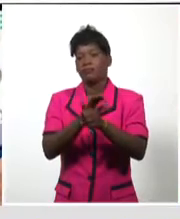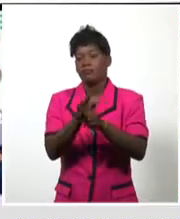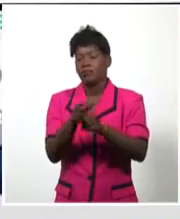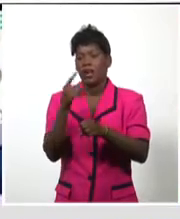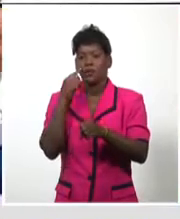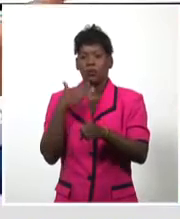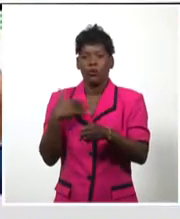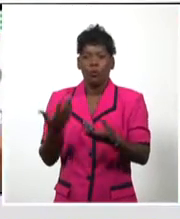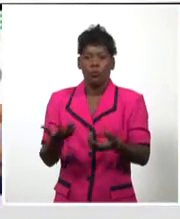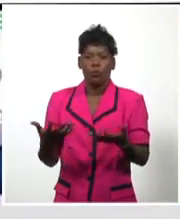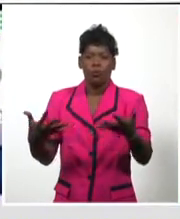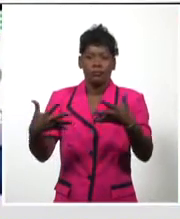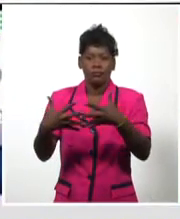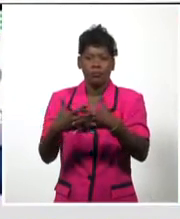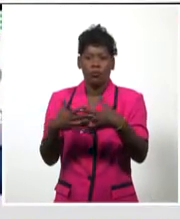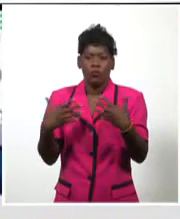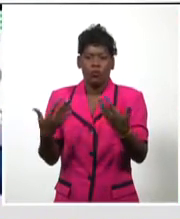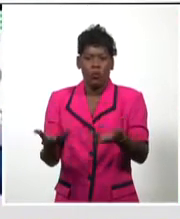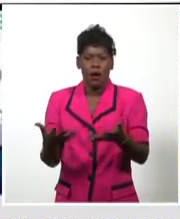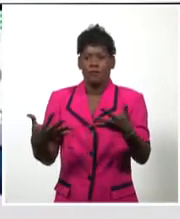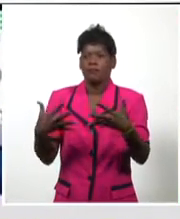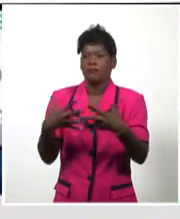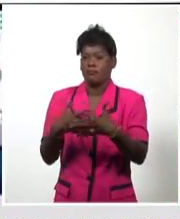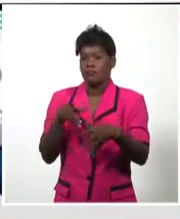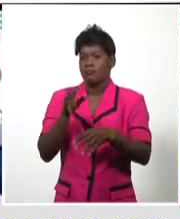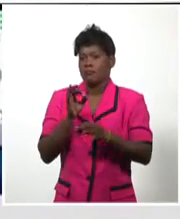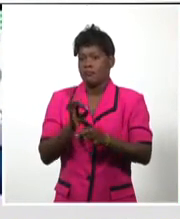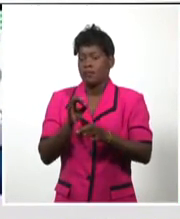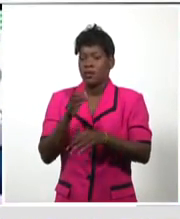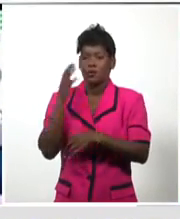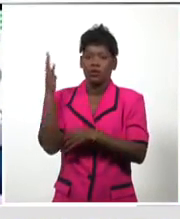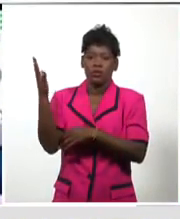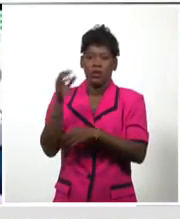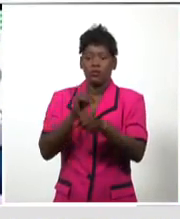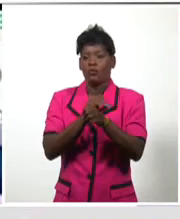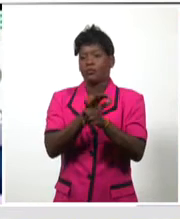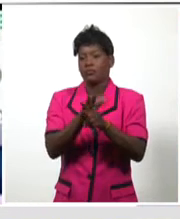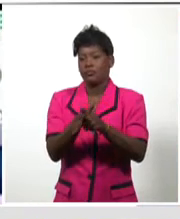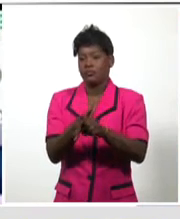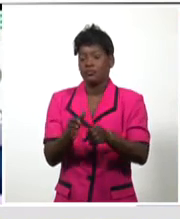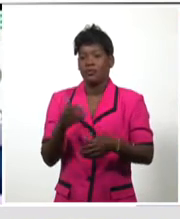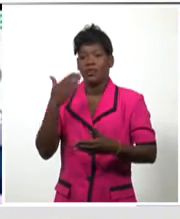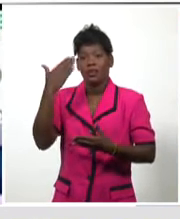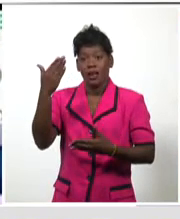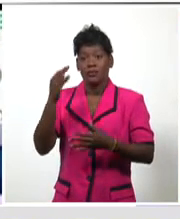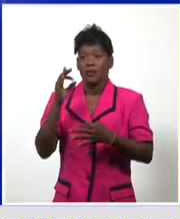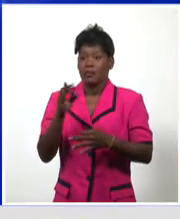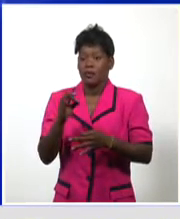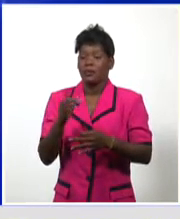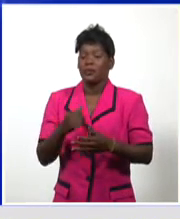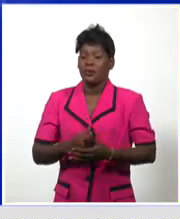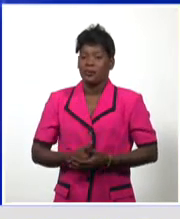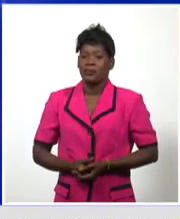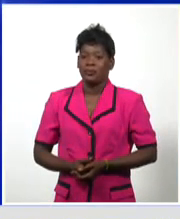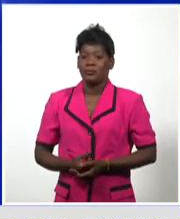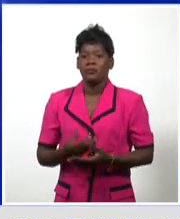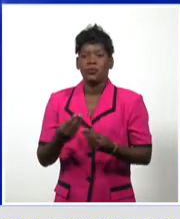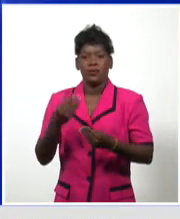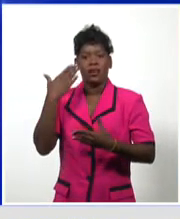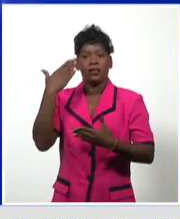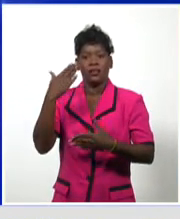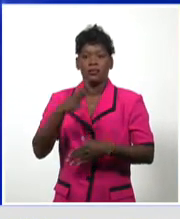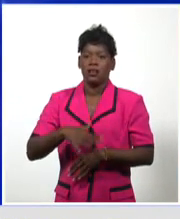variables meteorológicas, variables también relacionadas con el clima, con el enfrentamiento a la enfermedad. Las gracias una vez más. Muchísimas gracias a ustedes